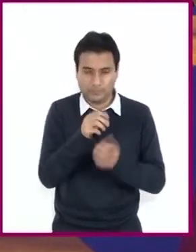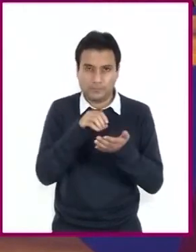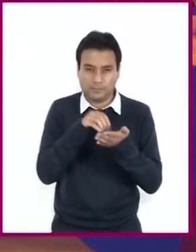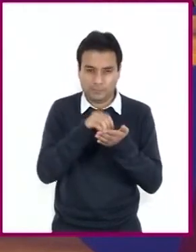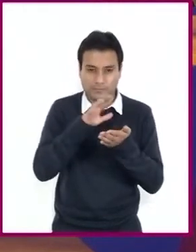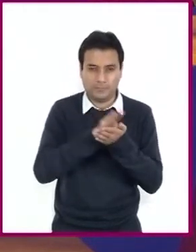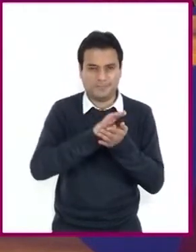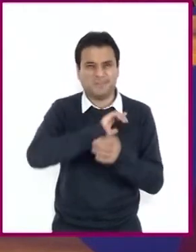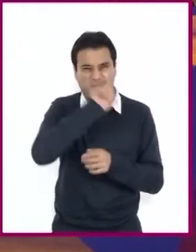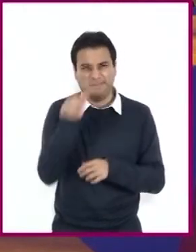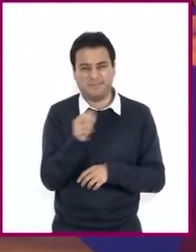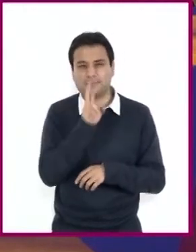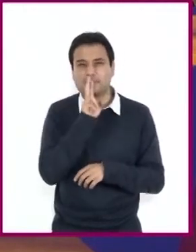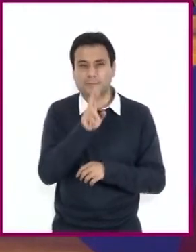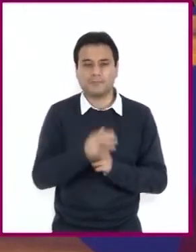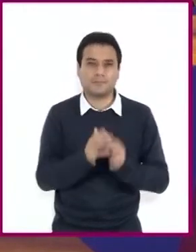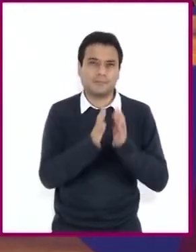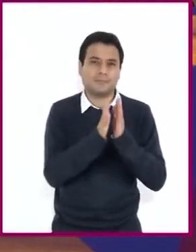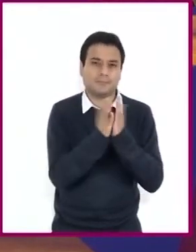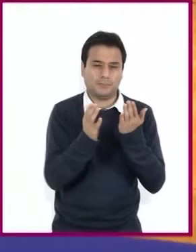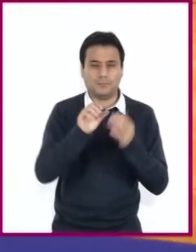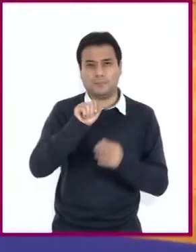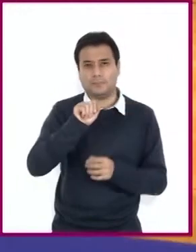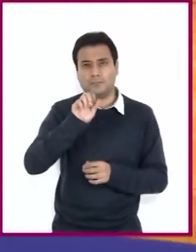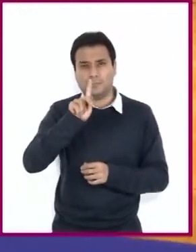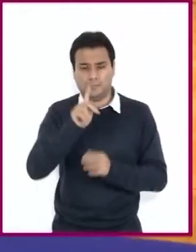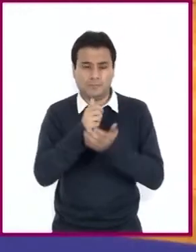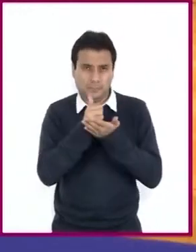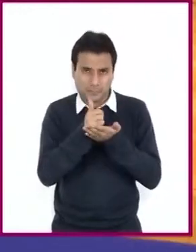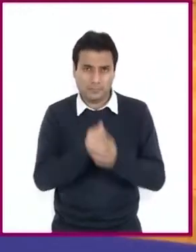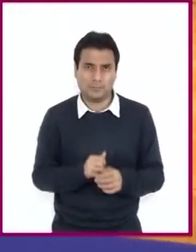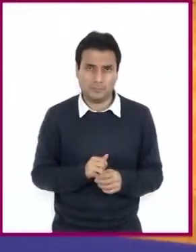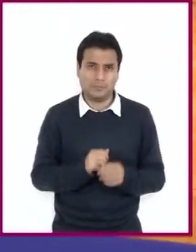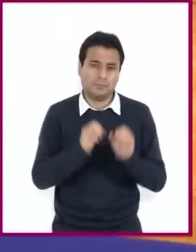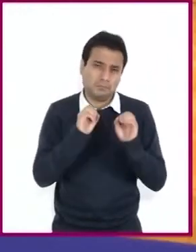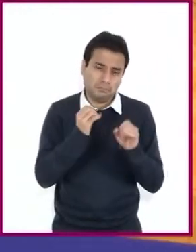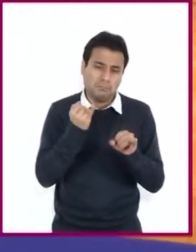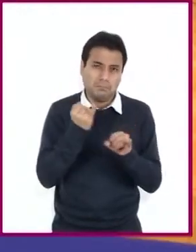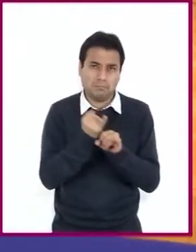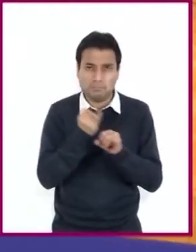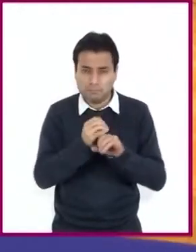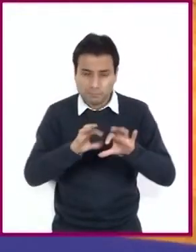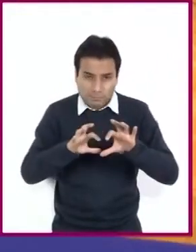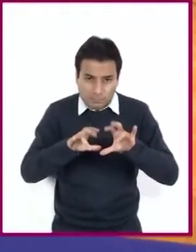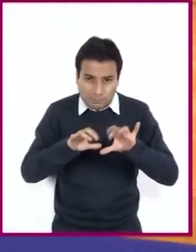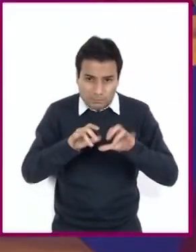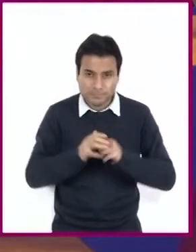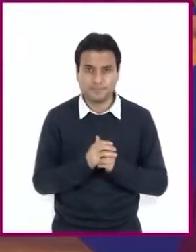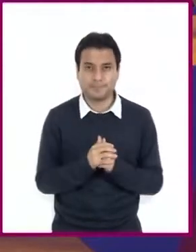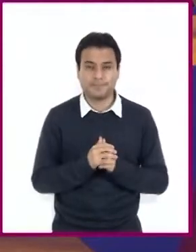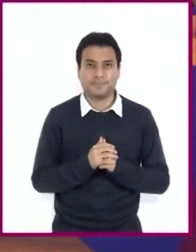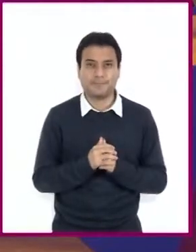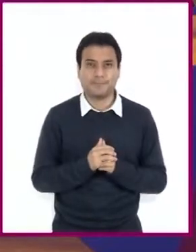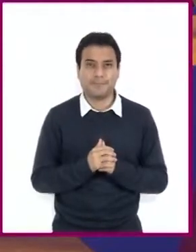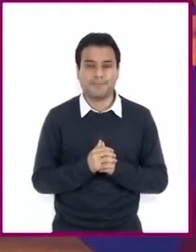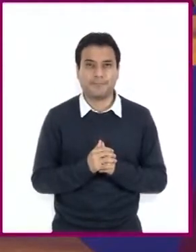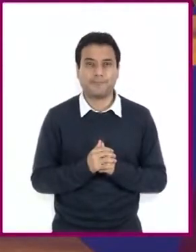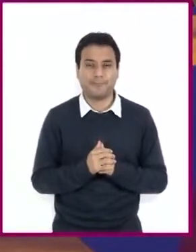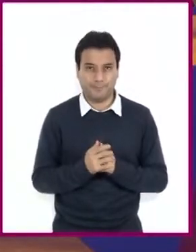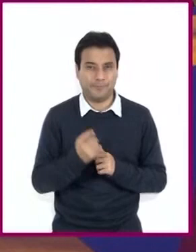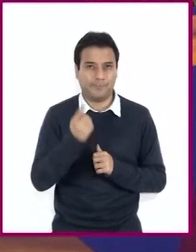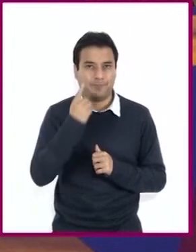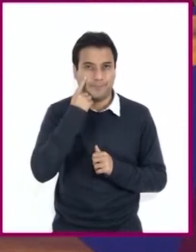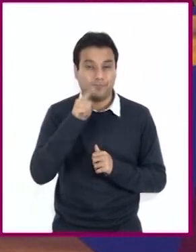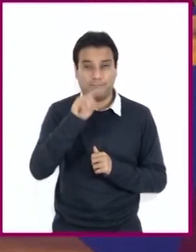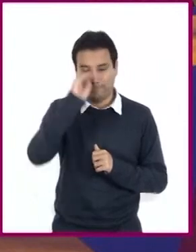respóndanlas después con ayuda de su libro de texto, una monografía o internet. Ahora formulen una hipótesis